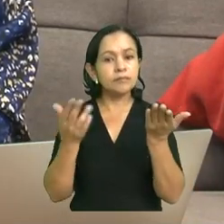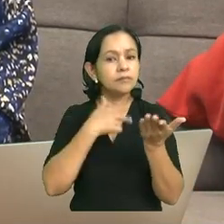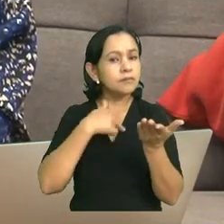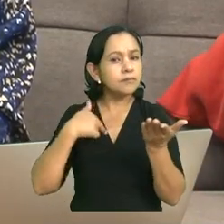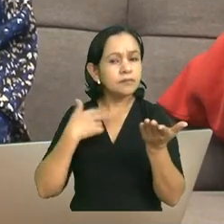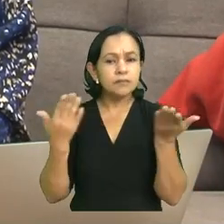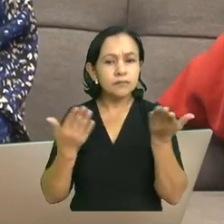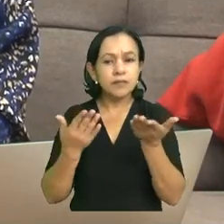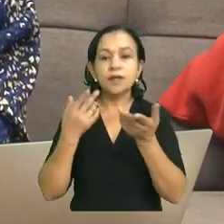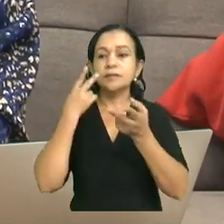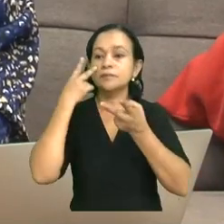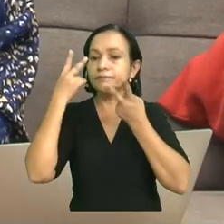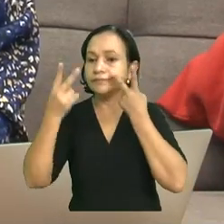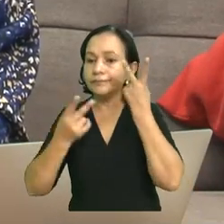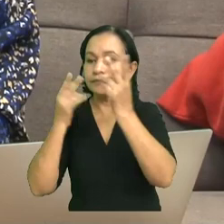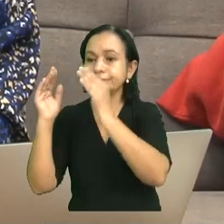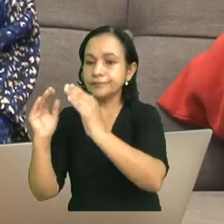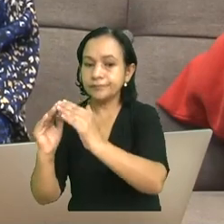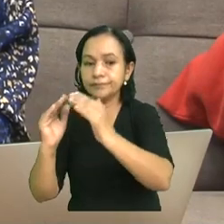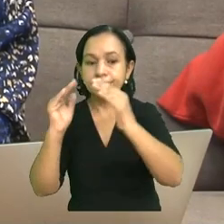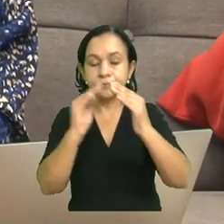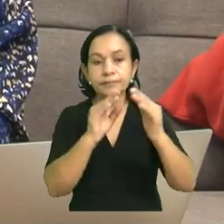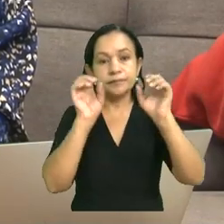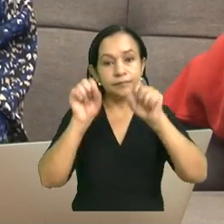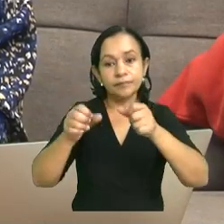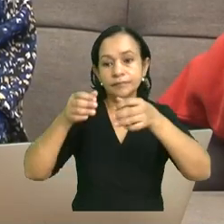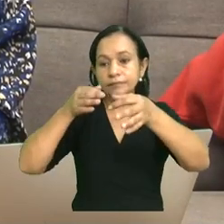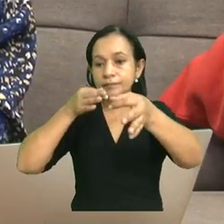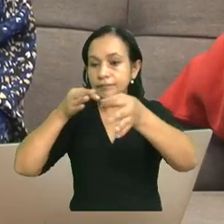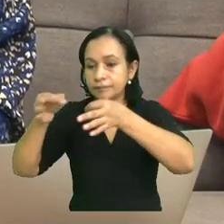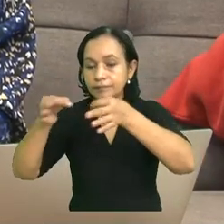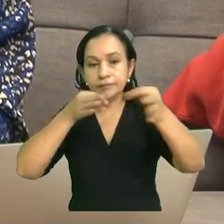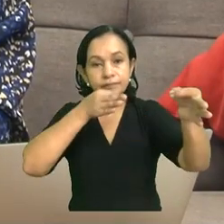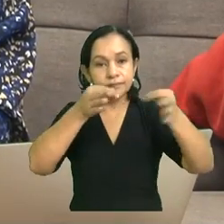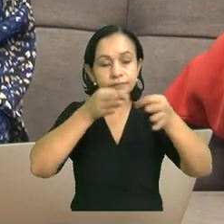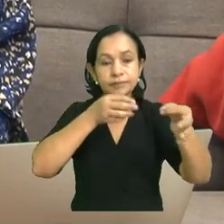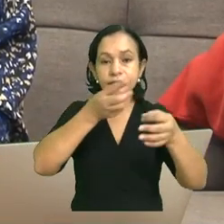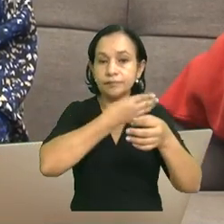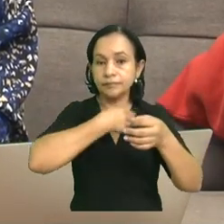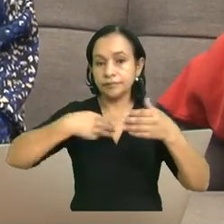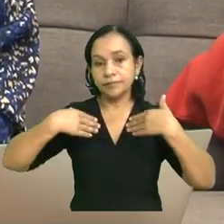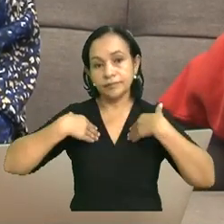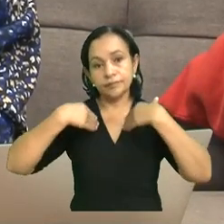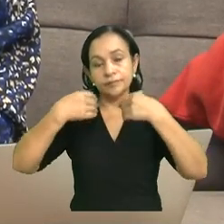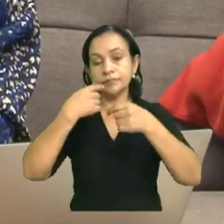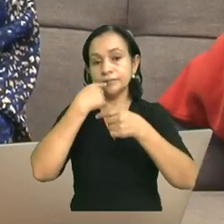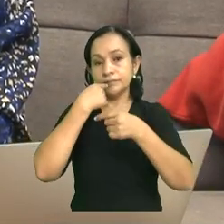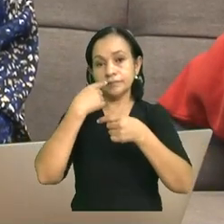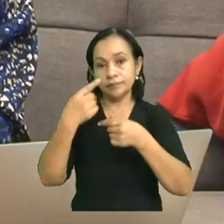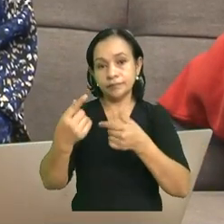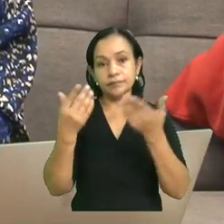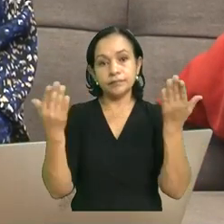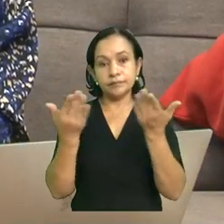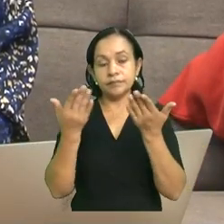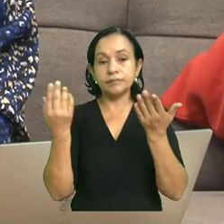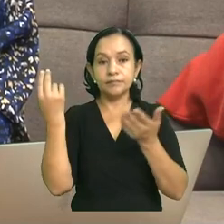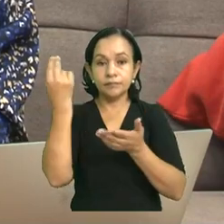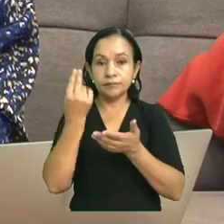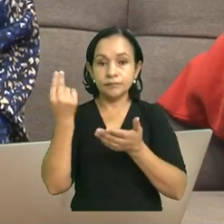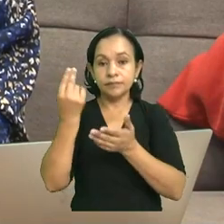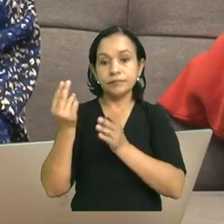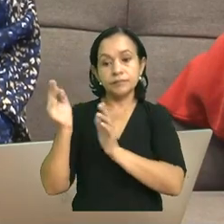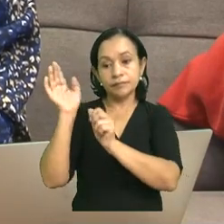poder explicar, ¿verdad?, las medidas que el MINSA ha indicado, la implementación en